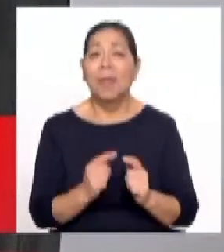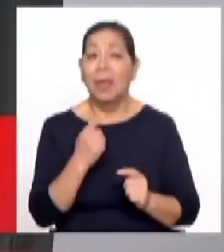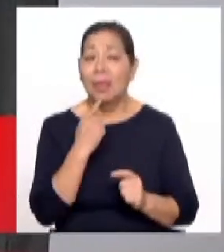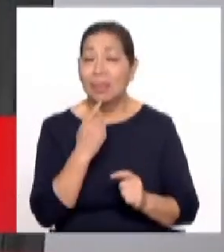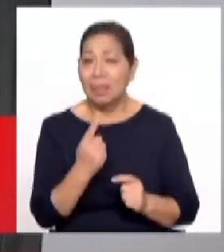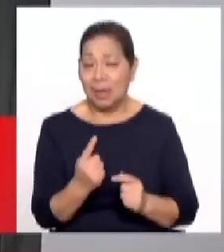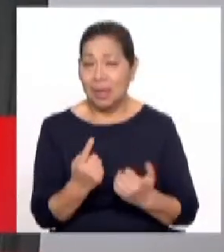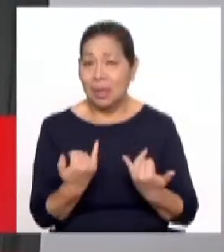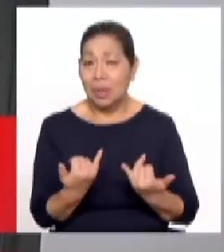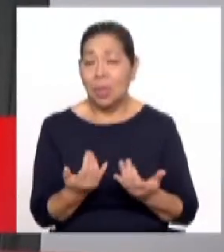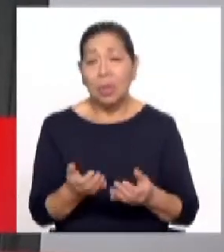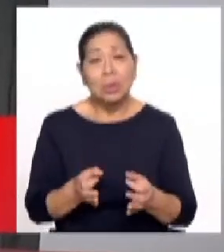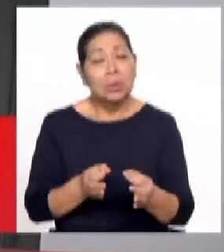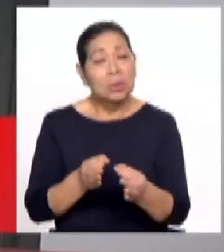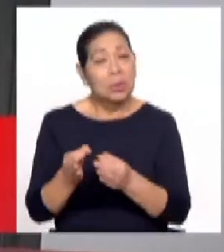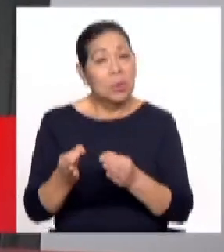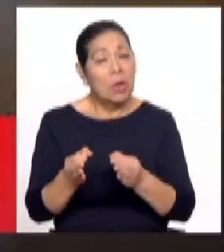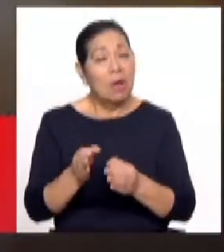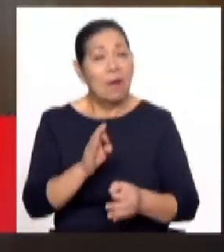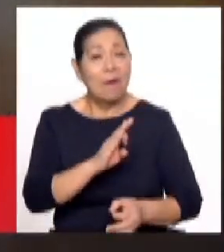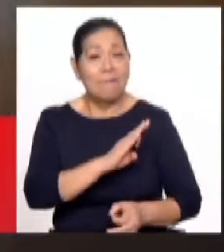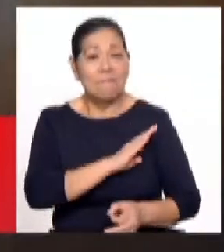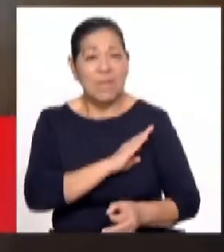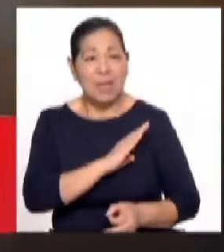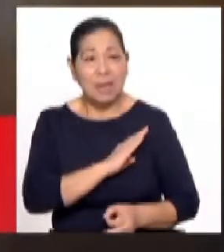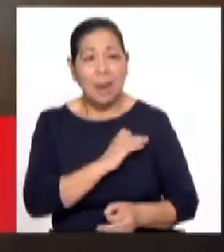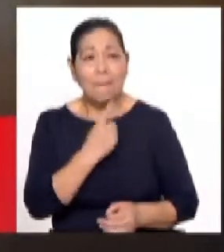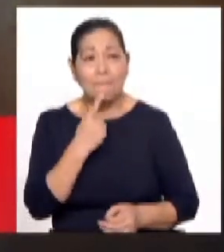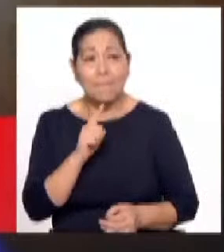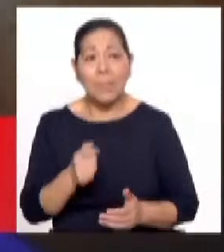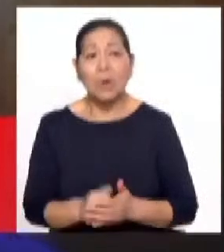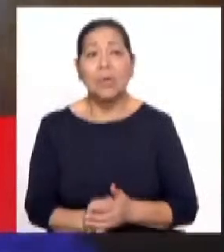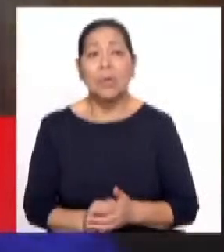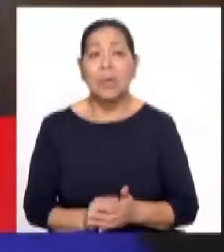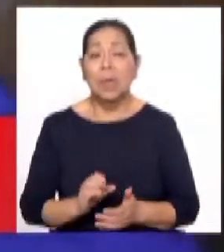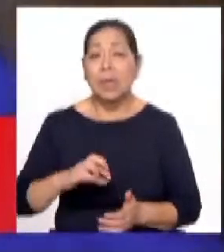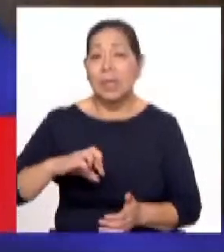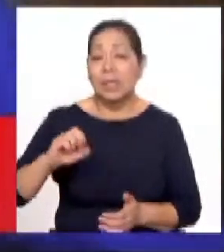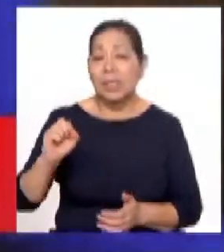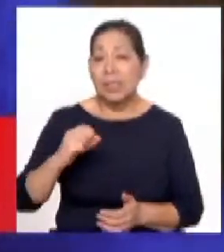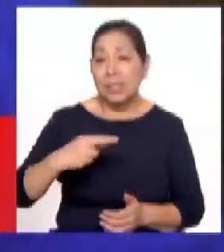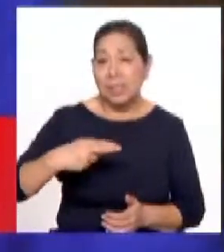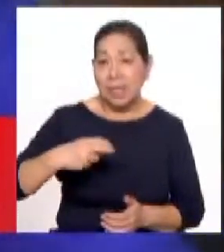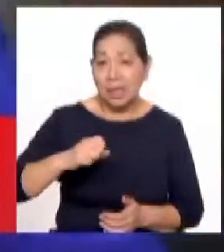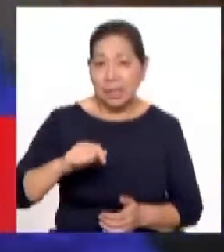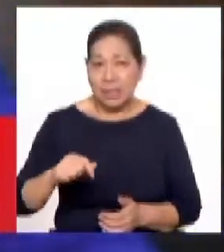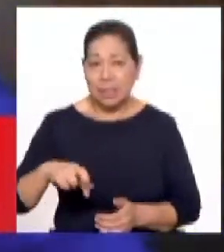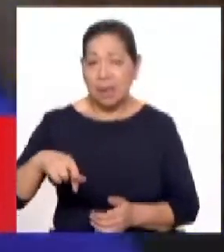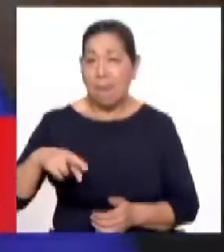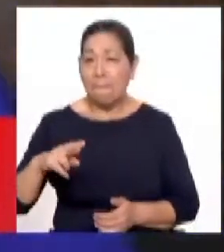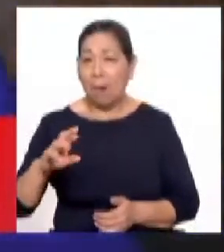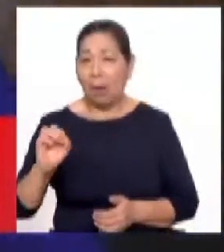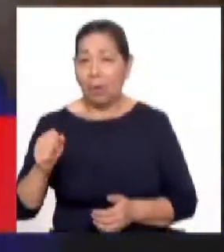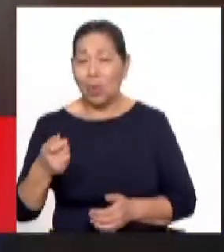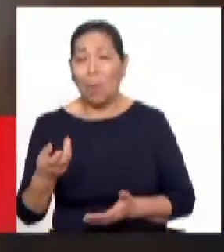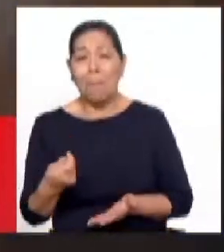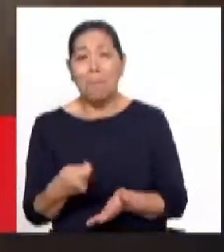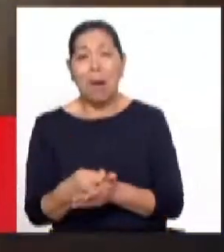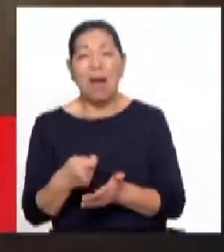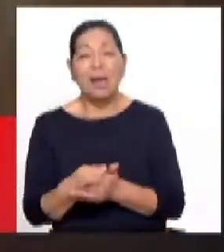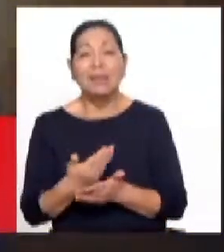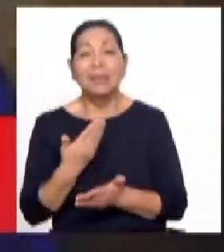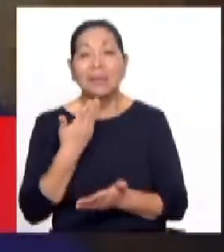desestimaron los argumentos de la fiscalía que imputaba a los Sánchez paredes el haber generado riqueza con fondos